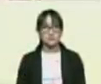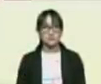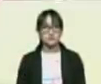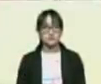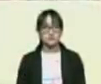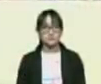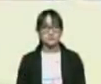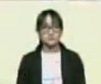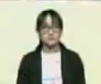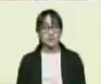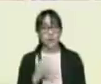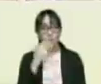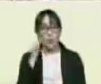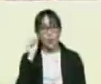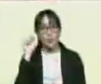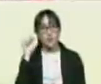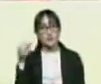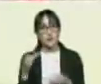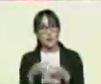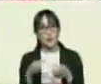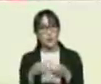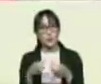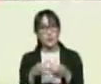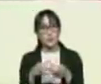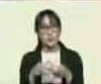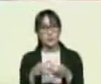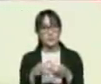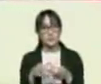al Partido Comunista de Venezuela,